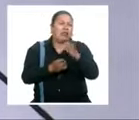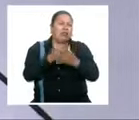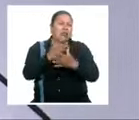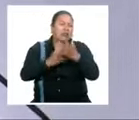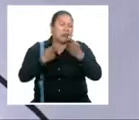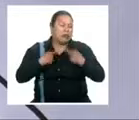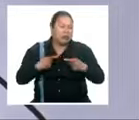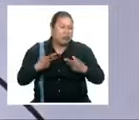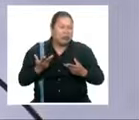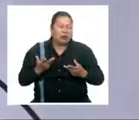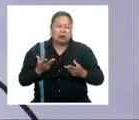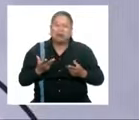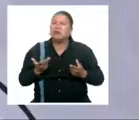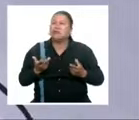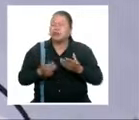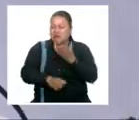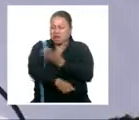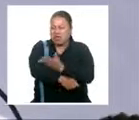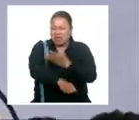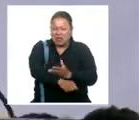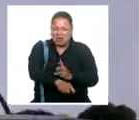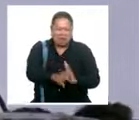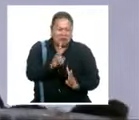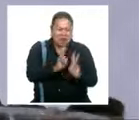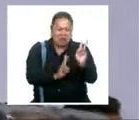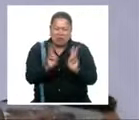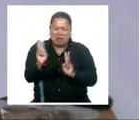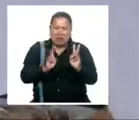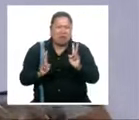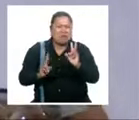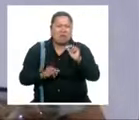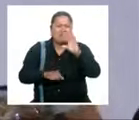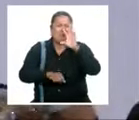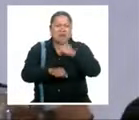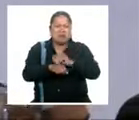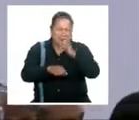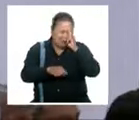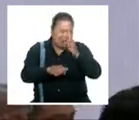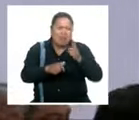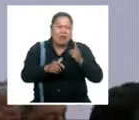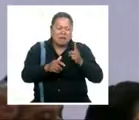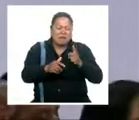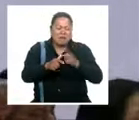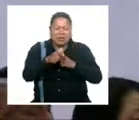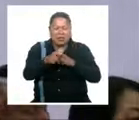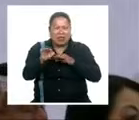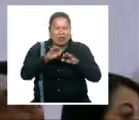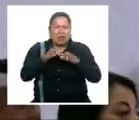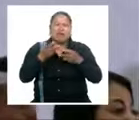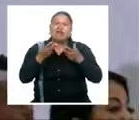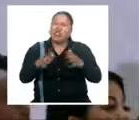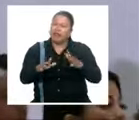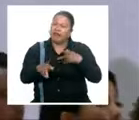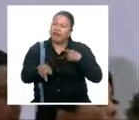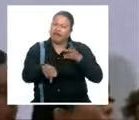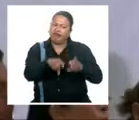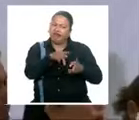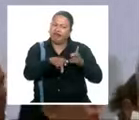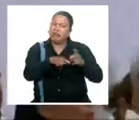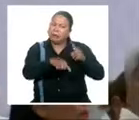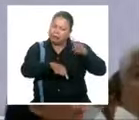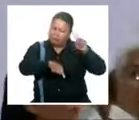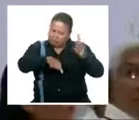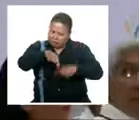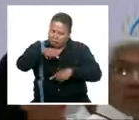personas, pusieron unas estacas y no querían permitir que se trabajara, pero ya hablamos con ellos, ya se